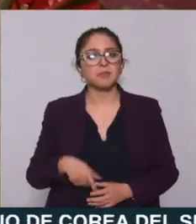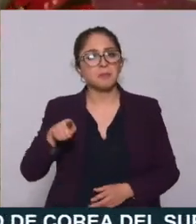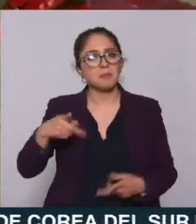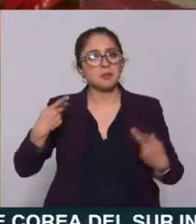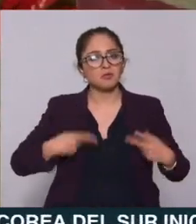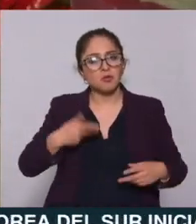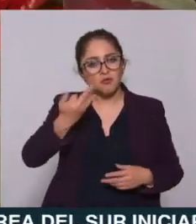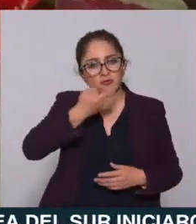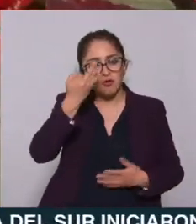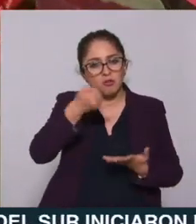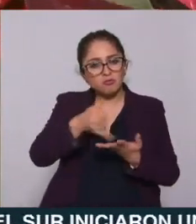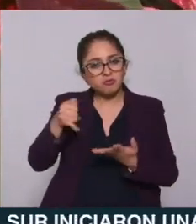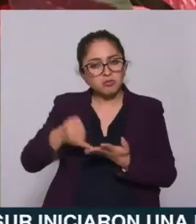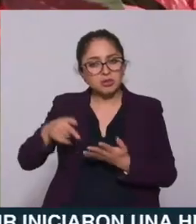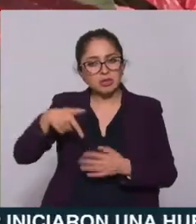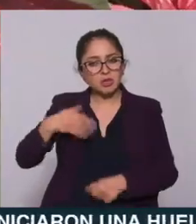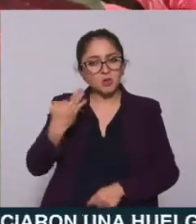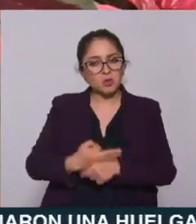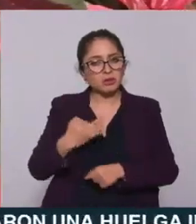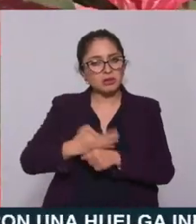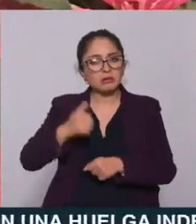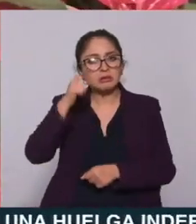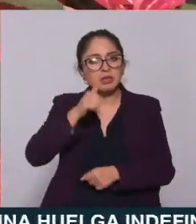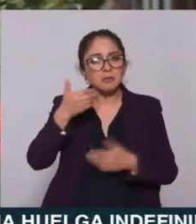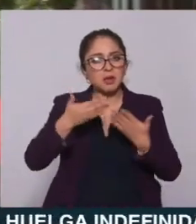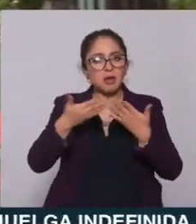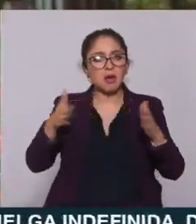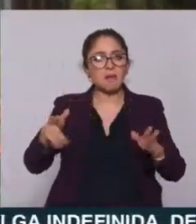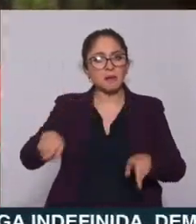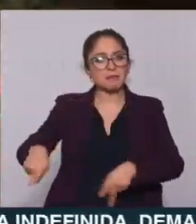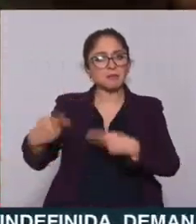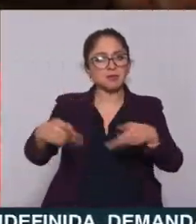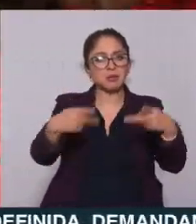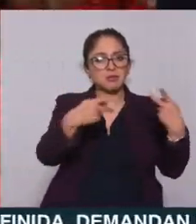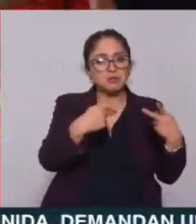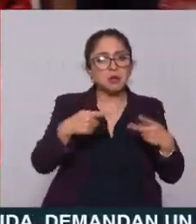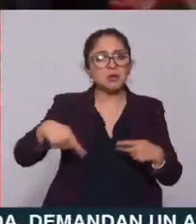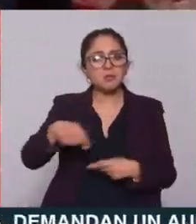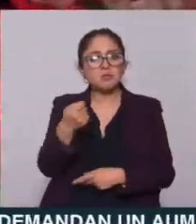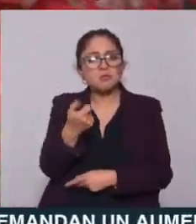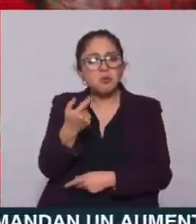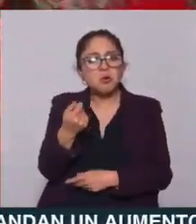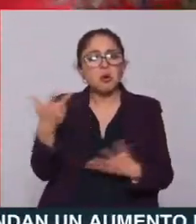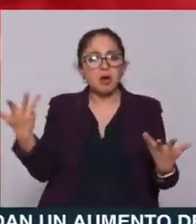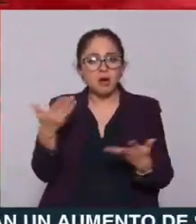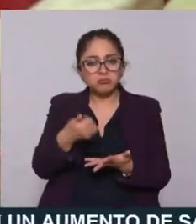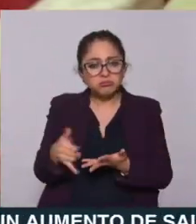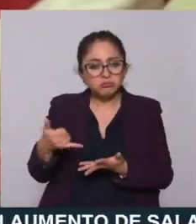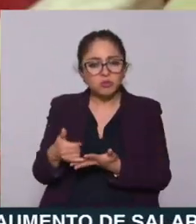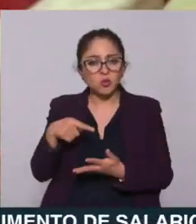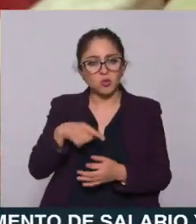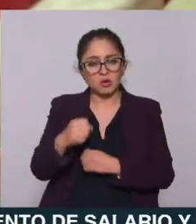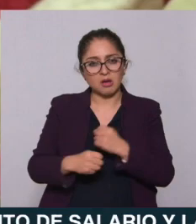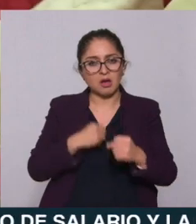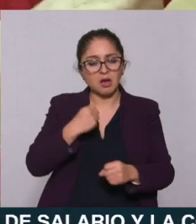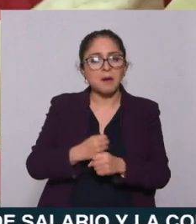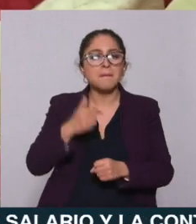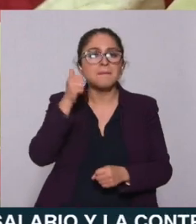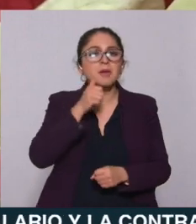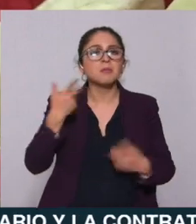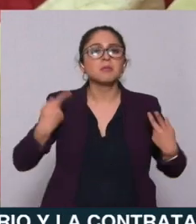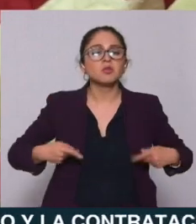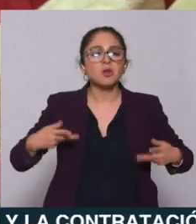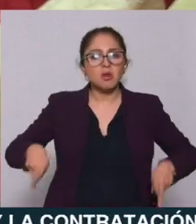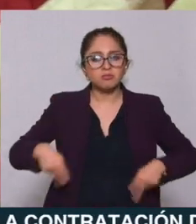floricultores aseguran esta temporada abre de manera positiva en ventas, pues debido a la poca producción de la planta en este año y a la ley de la oferta y la demanda,